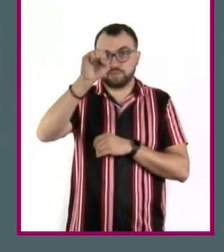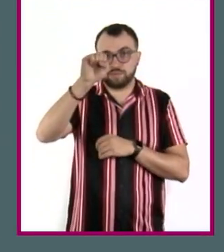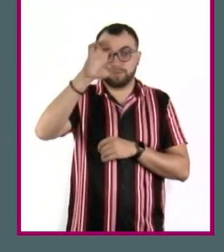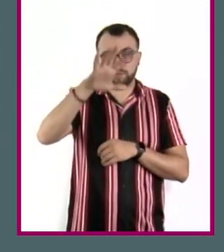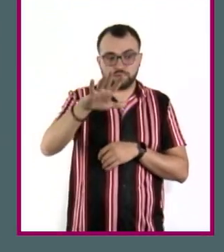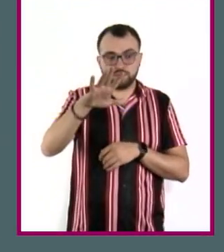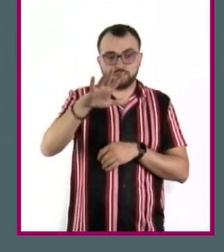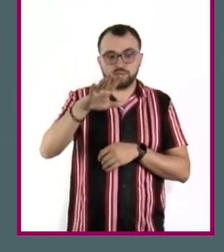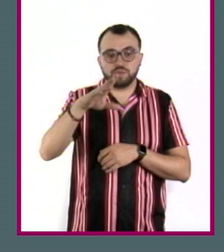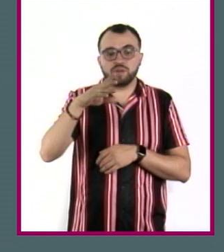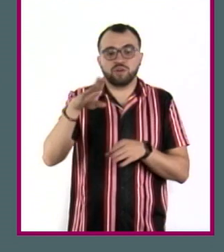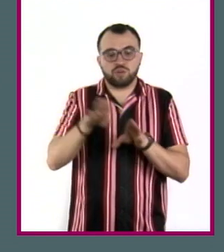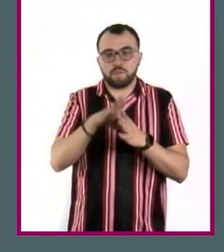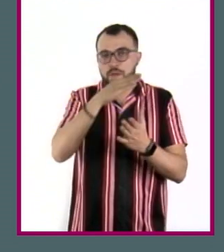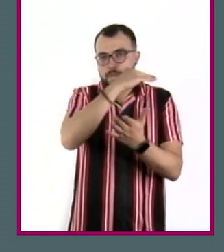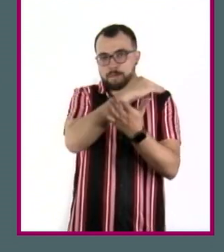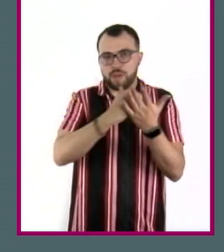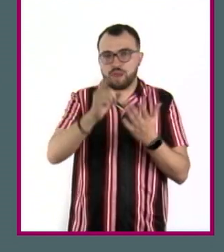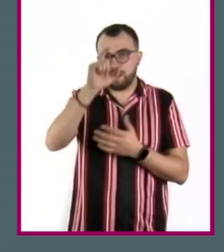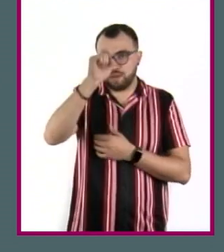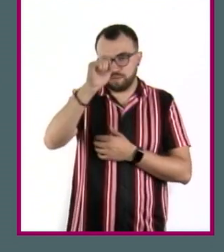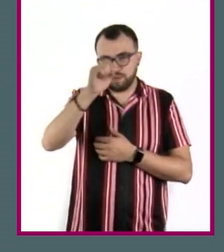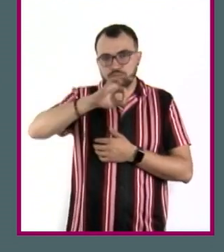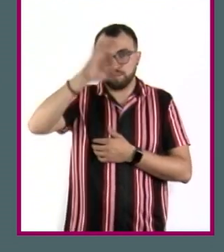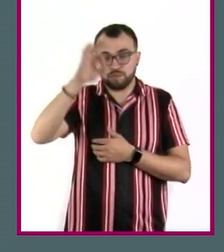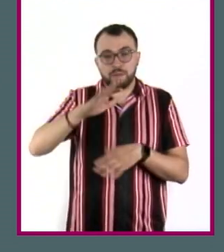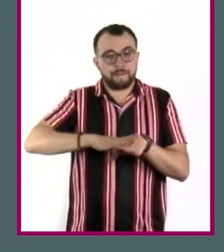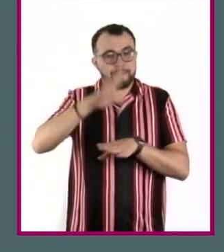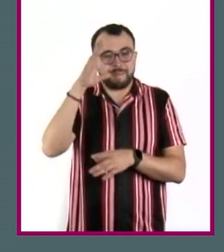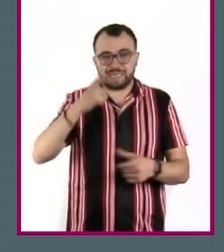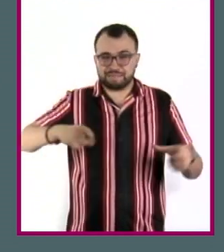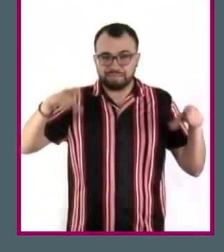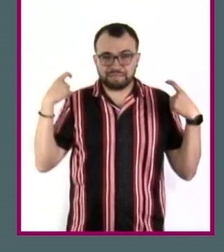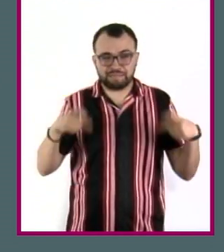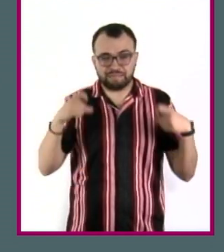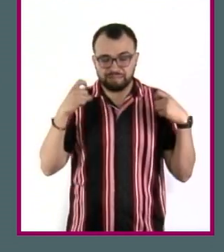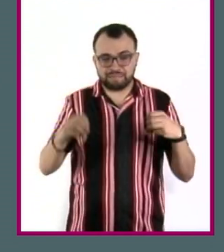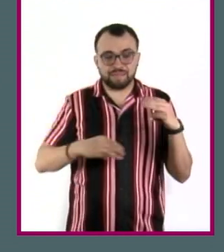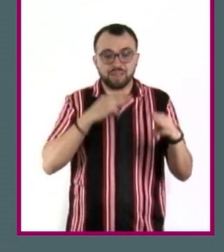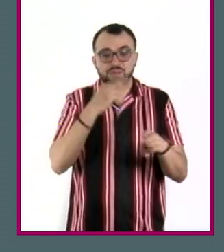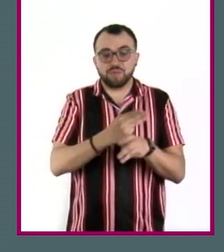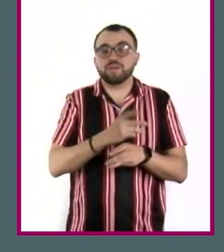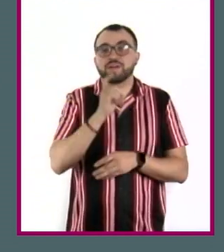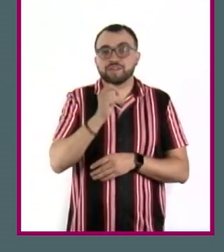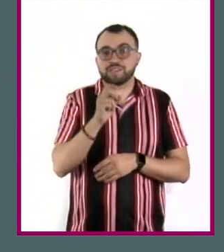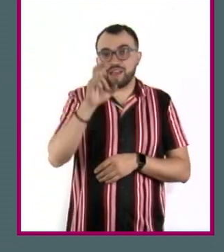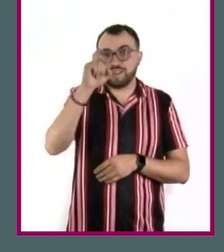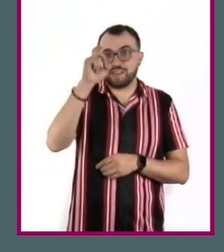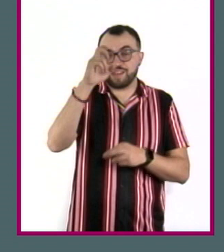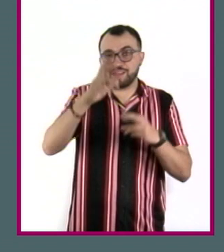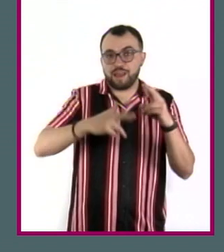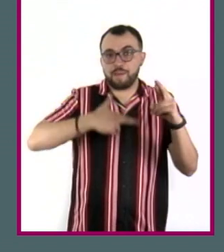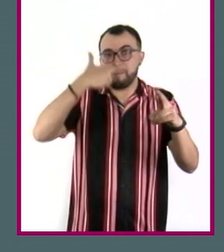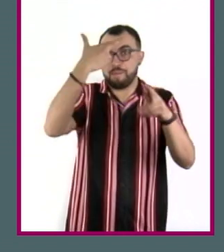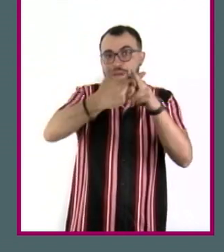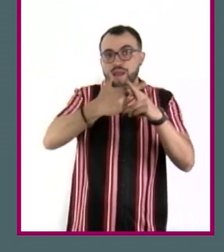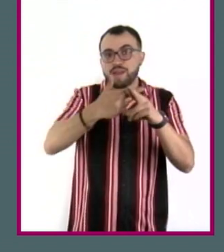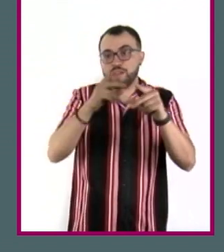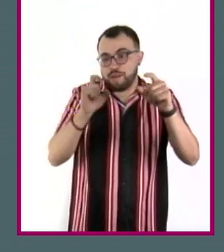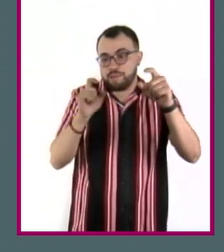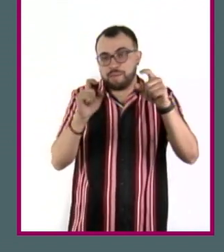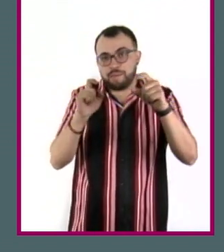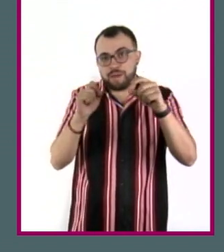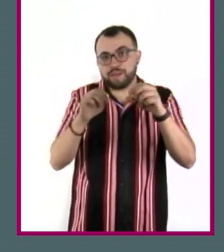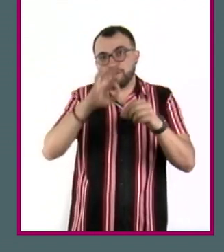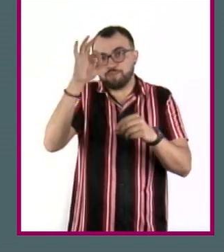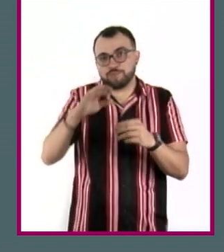Producto Interno Bruto medio del 20% más rico de la población mundial era 30 veces mayor al del 20% más